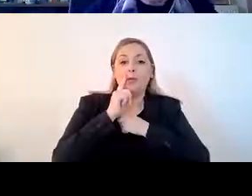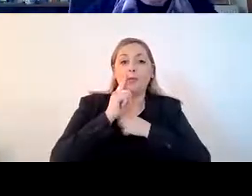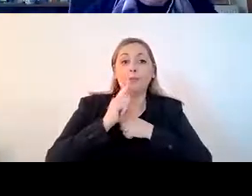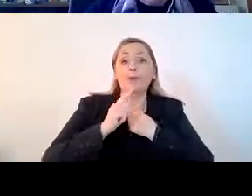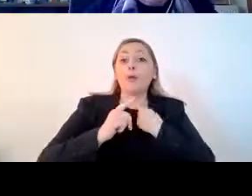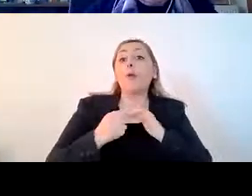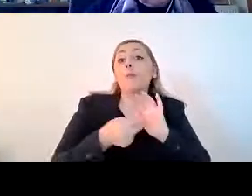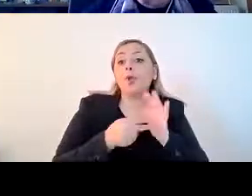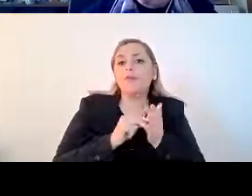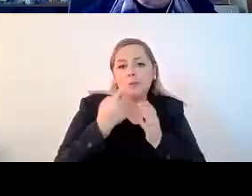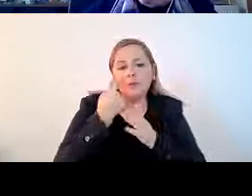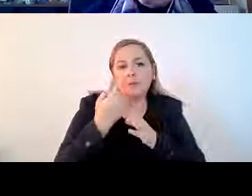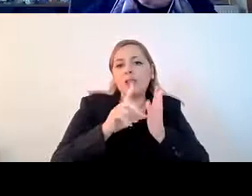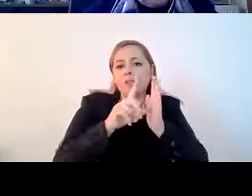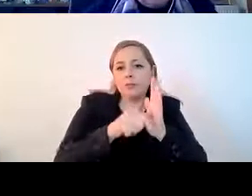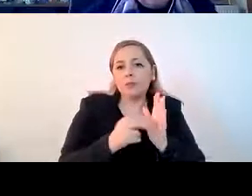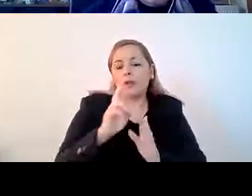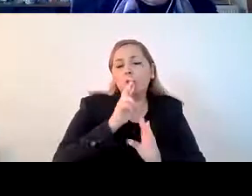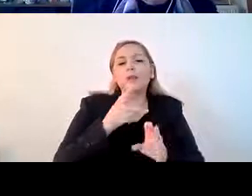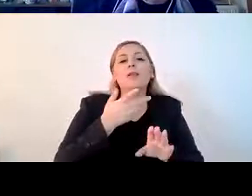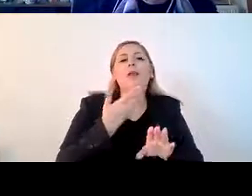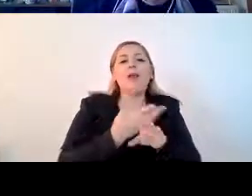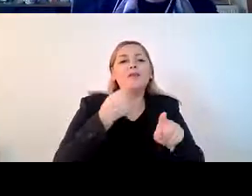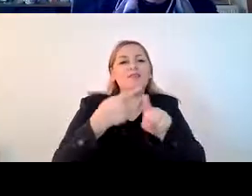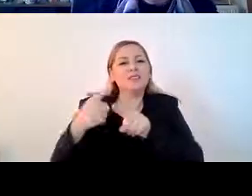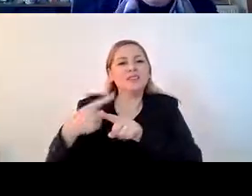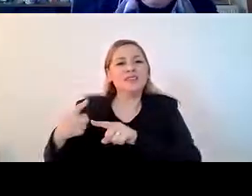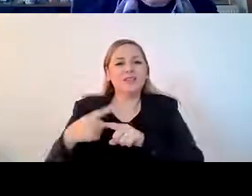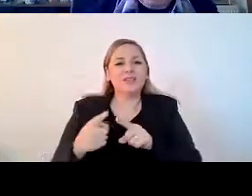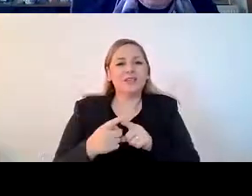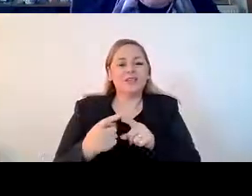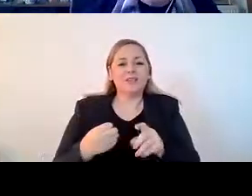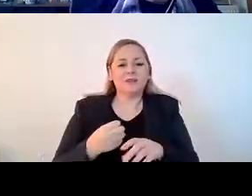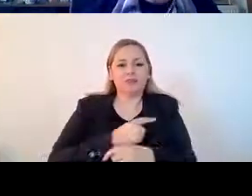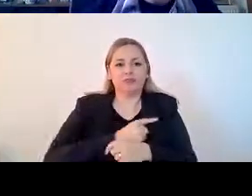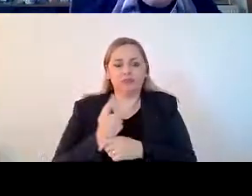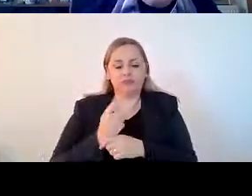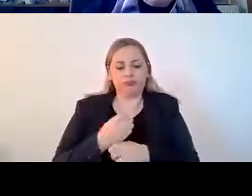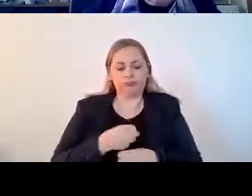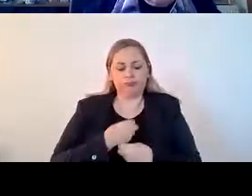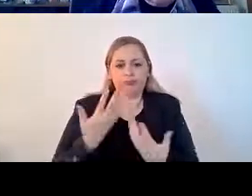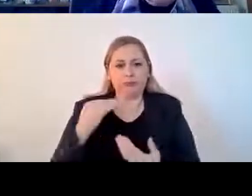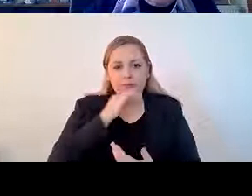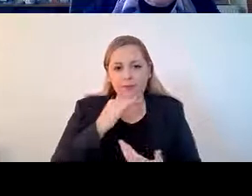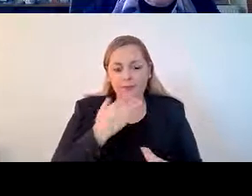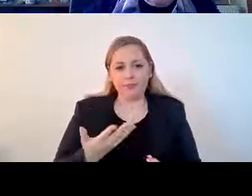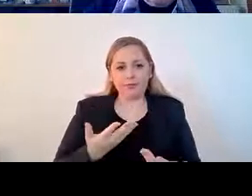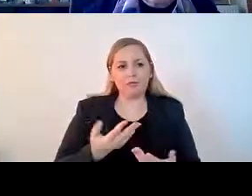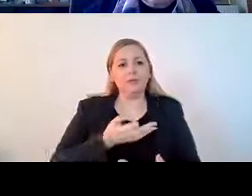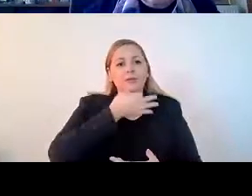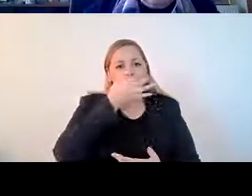extinguir y demorar la respuesta y vamos a encontrar mucha más desinhibición e impulsividad. Se plantea incluso que